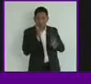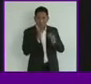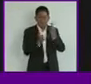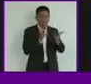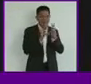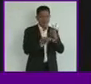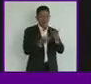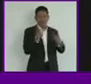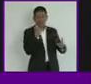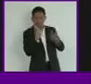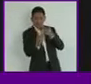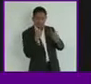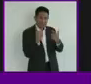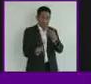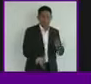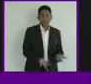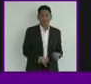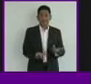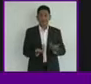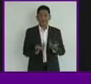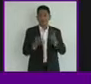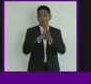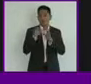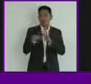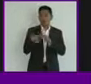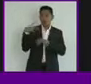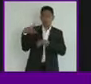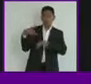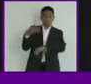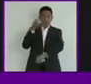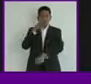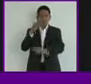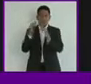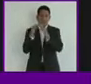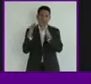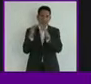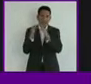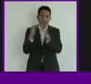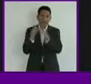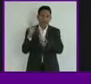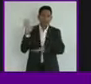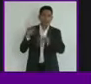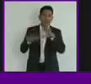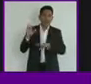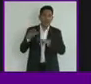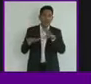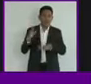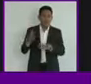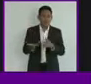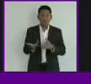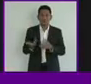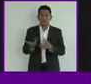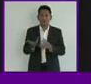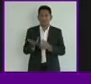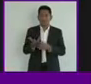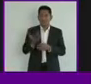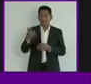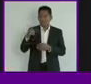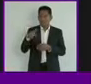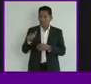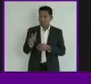también porque alguien de casa, el hijo, la nieta, el nieto, no sé, o a lo mejor el esposo más ducho, o la esposa, pues aprendieron la tecnología y supieron dónde